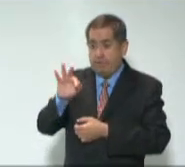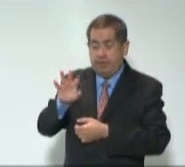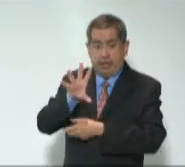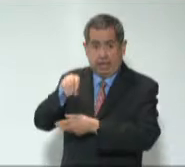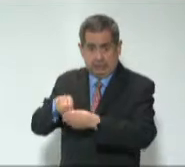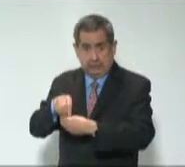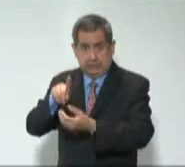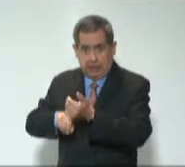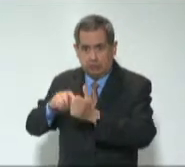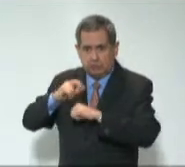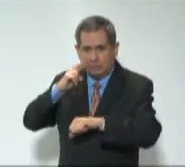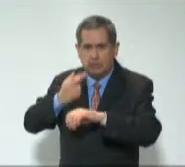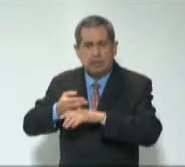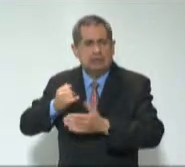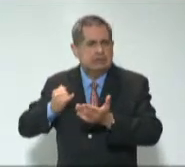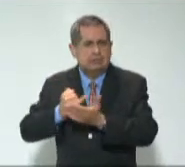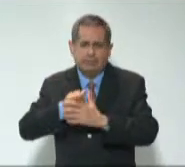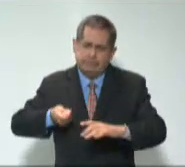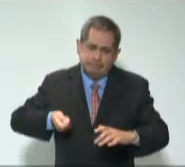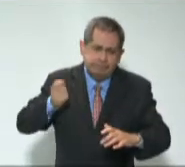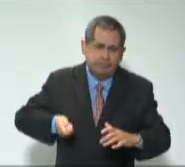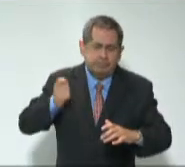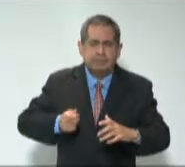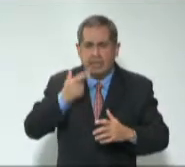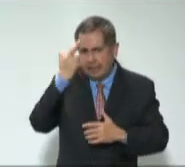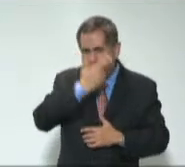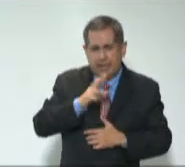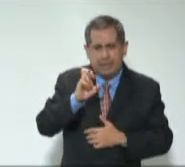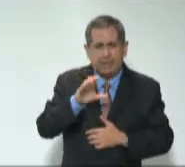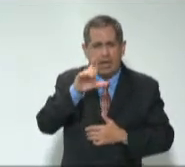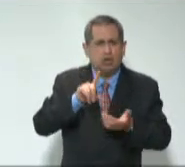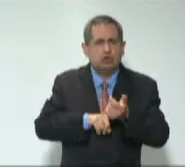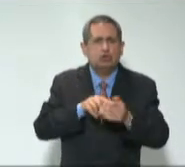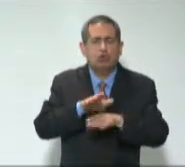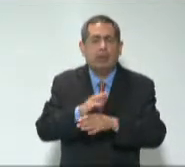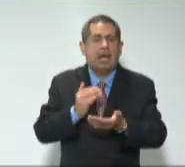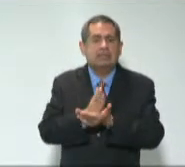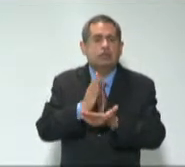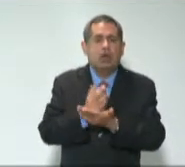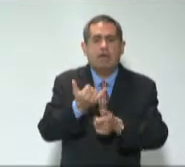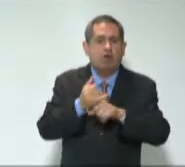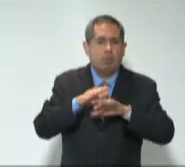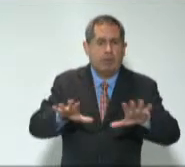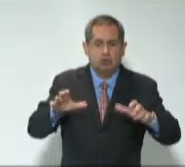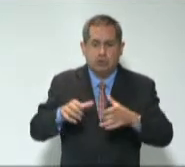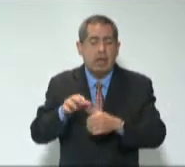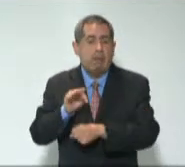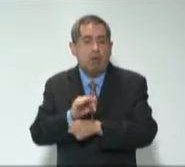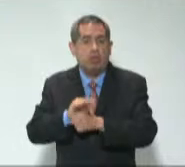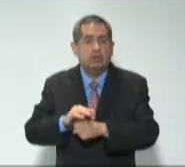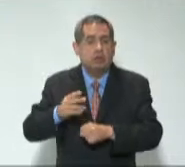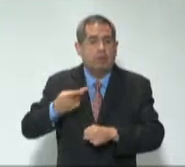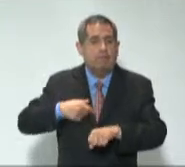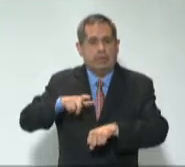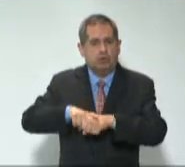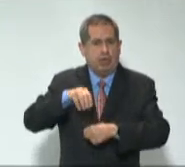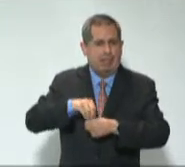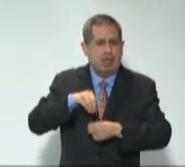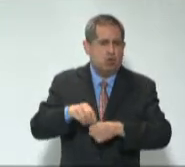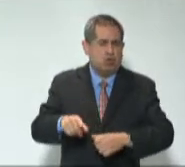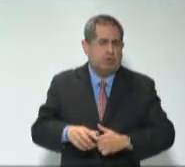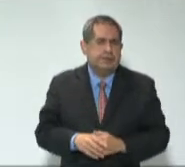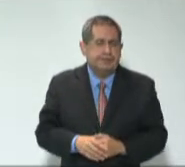es la instancia que resuelve precisamente los recursos de revisión en materia de acceso a la información y también de protección de datos personales